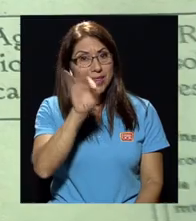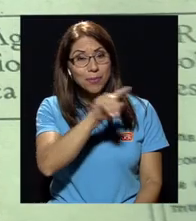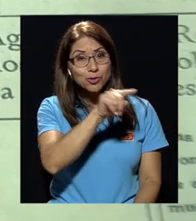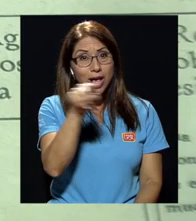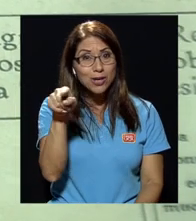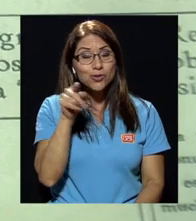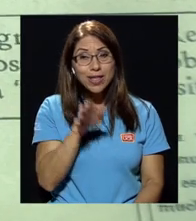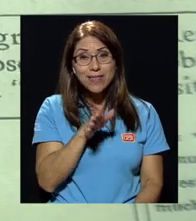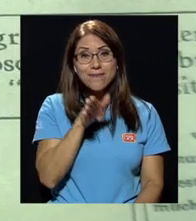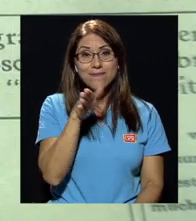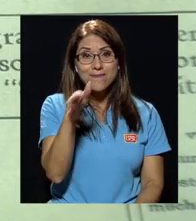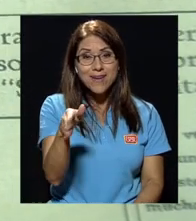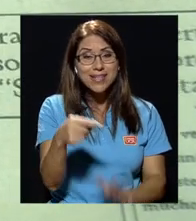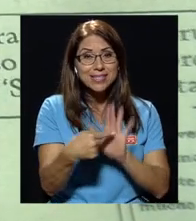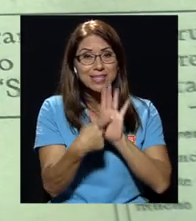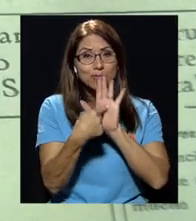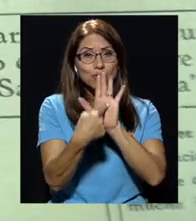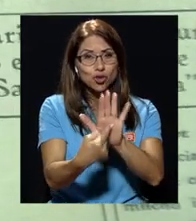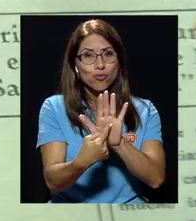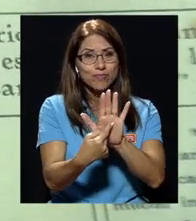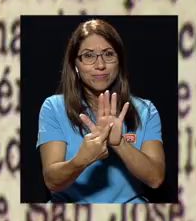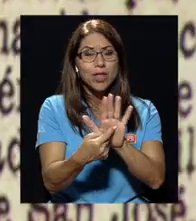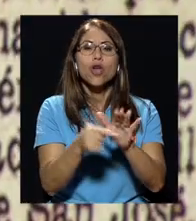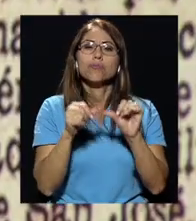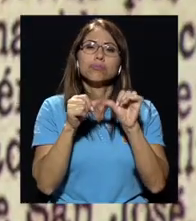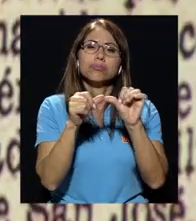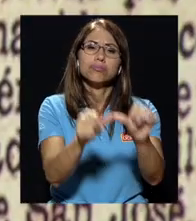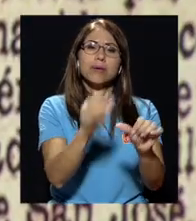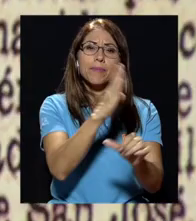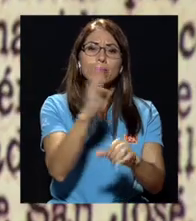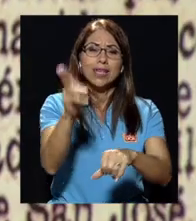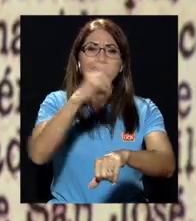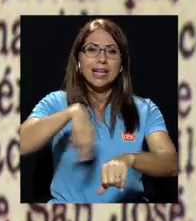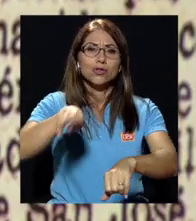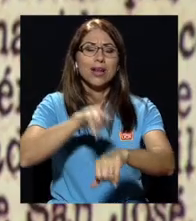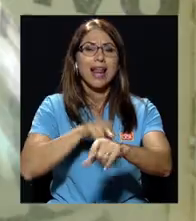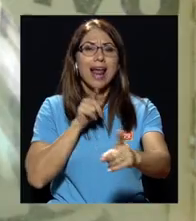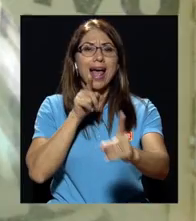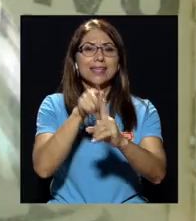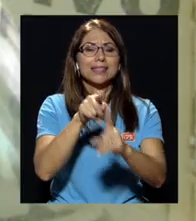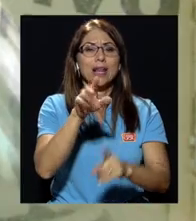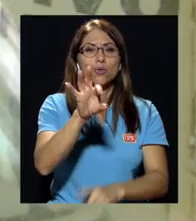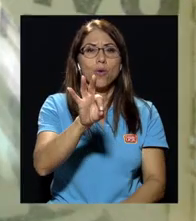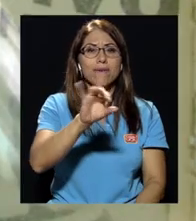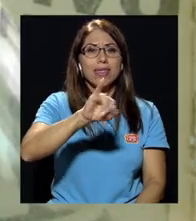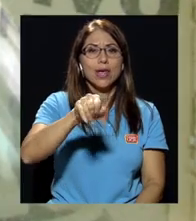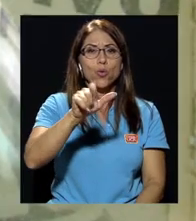esta exposición, que se mantendrá en la Biblioteca Nacional hasta el día 9 de julio.